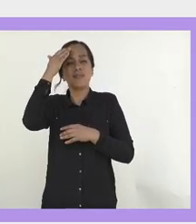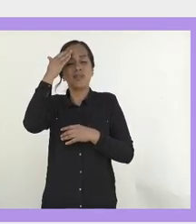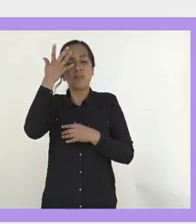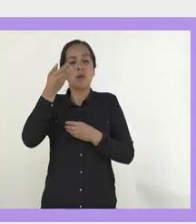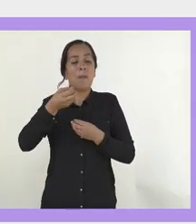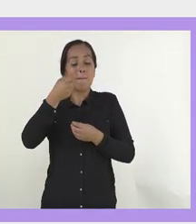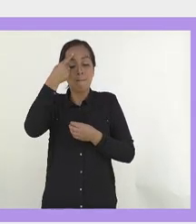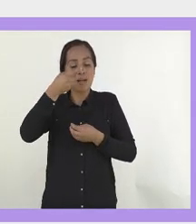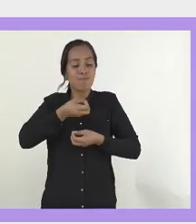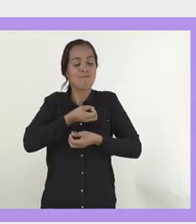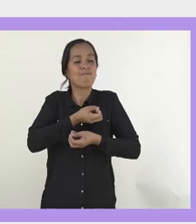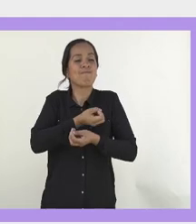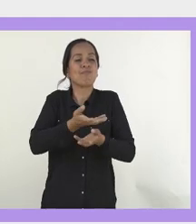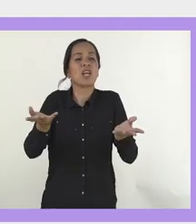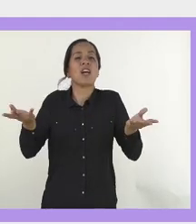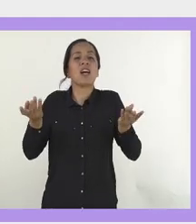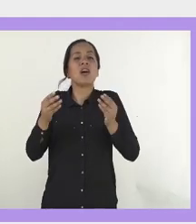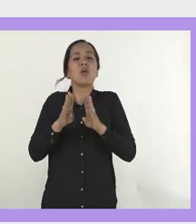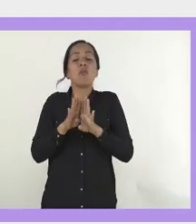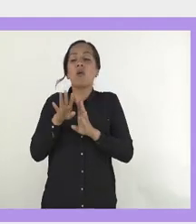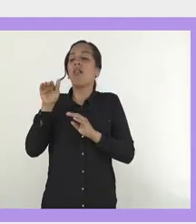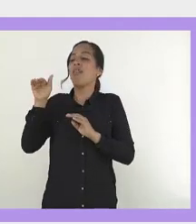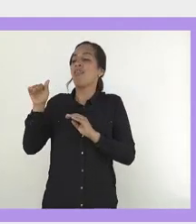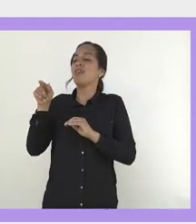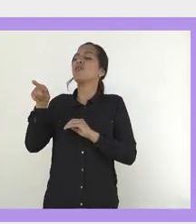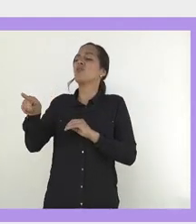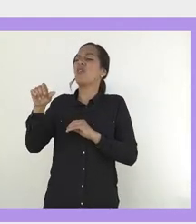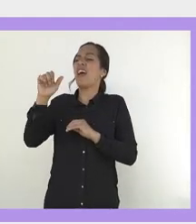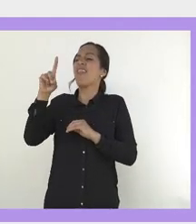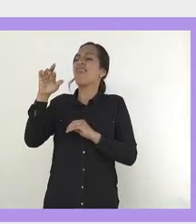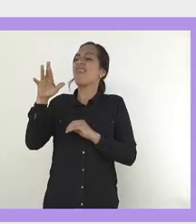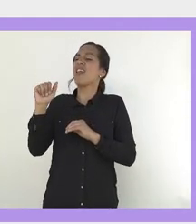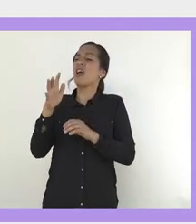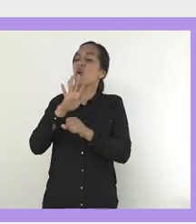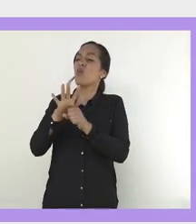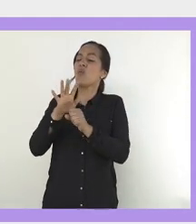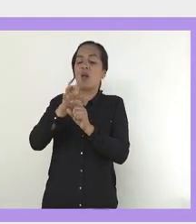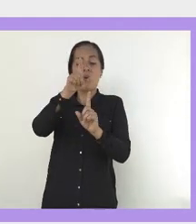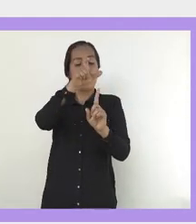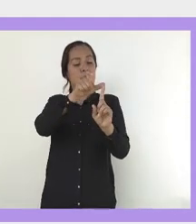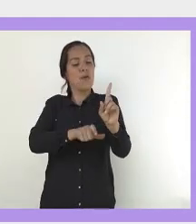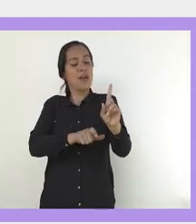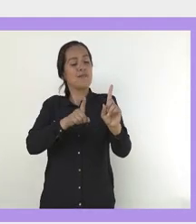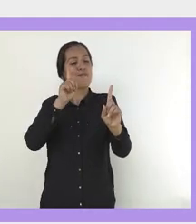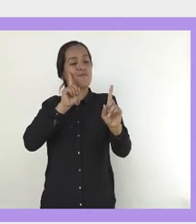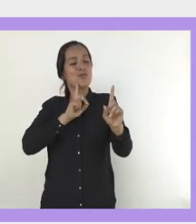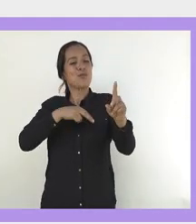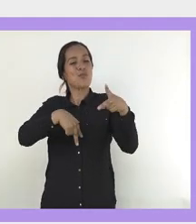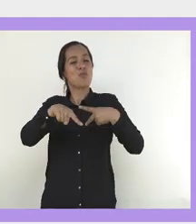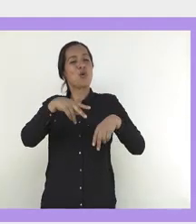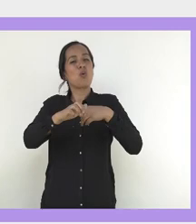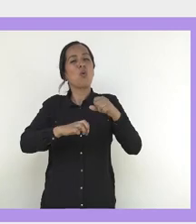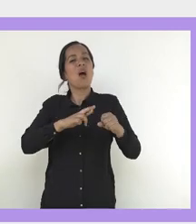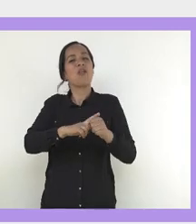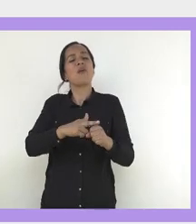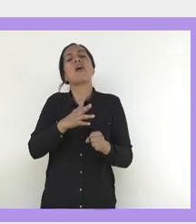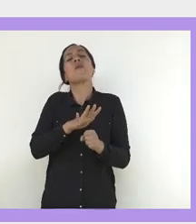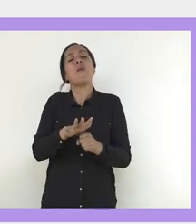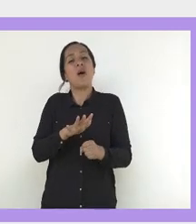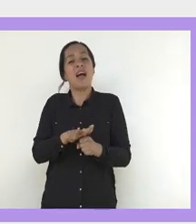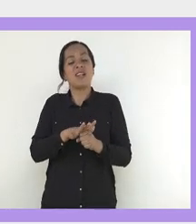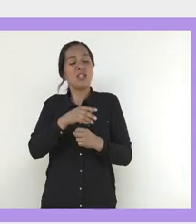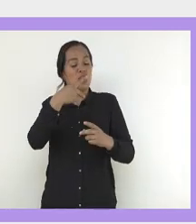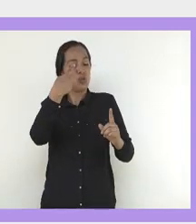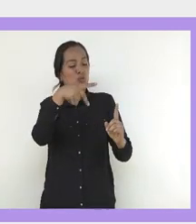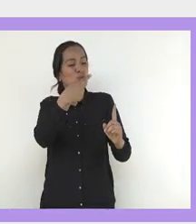resto de la masa no el decir Oye Andrea cuéntame cuál es el perfil de la jugadora mexicana cuéntanos Cuáles son las necesidades